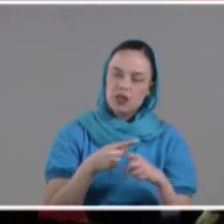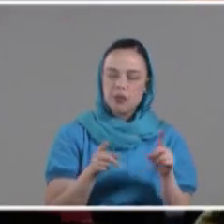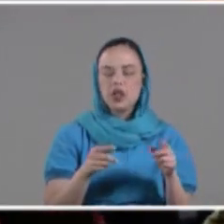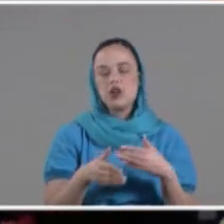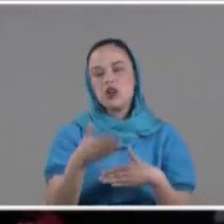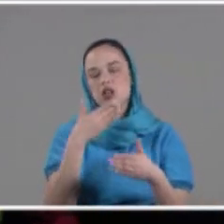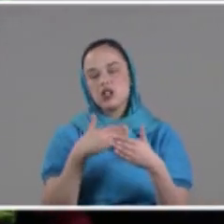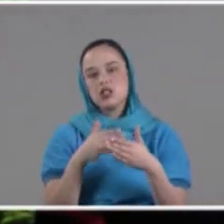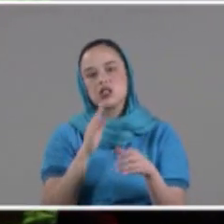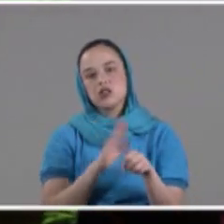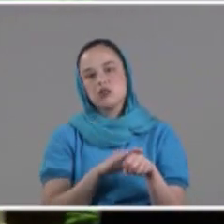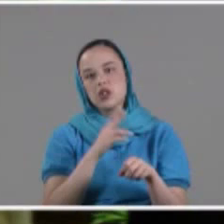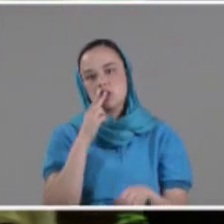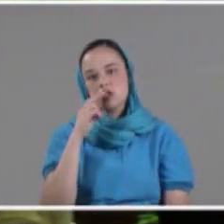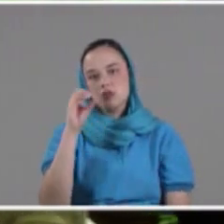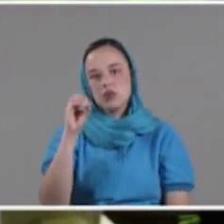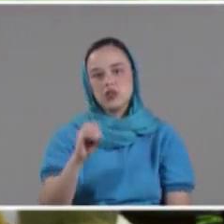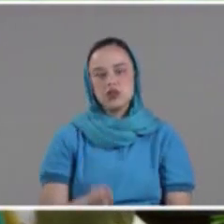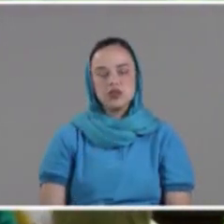llamar a los hermanos